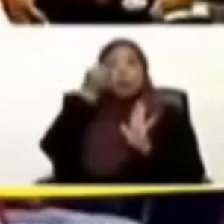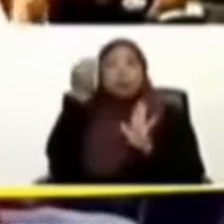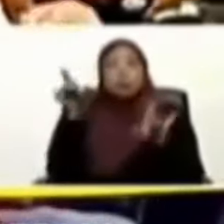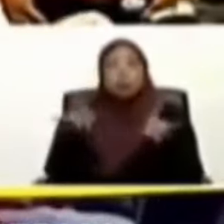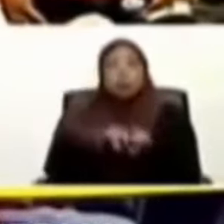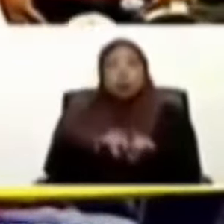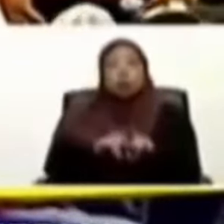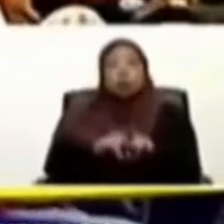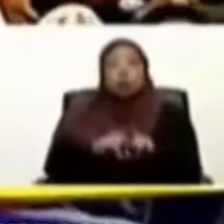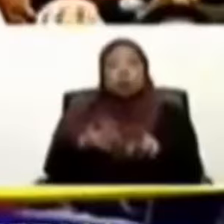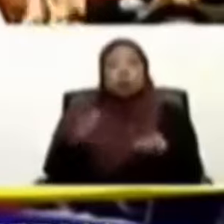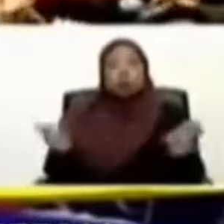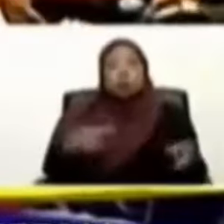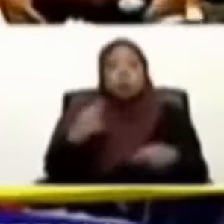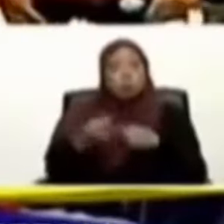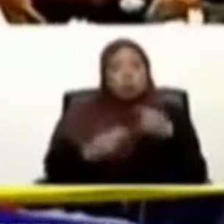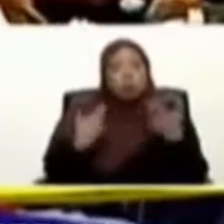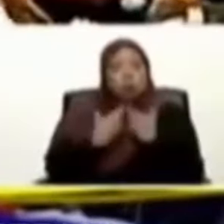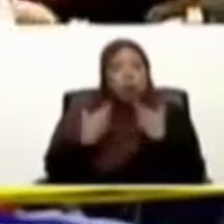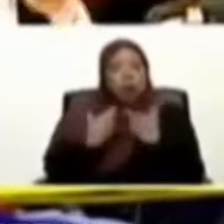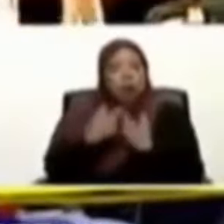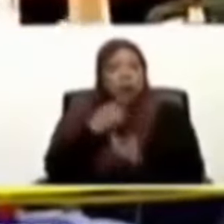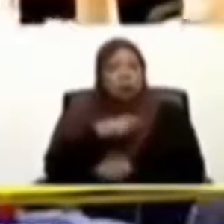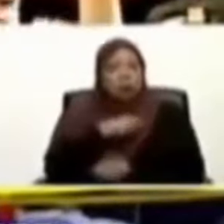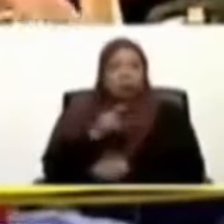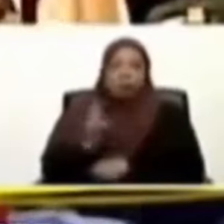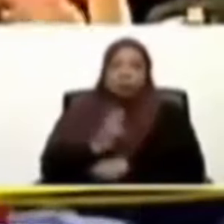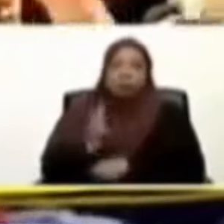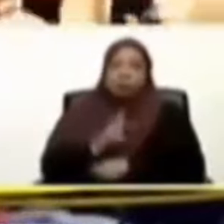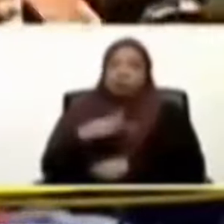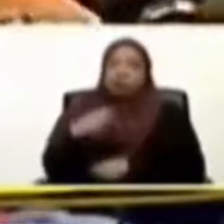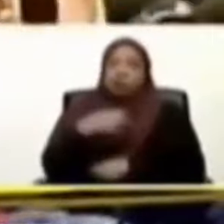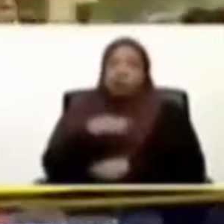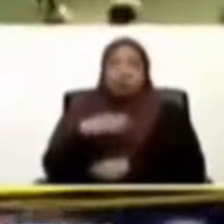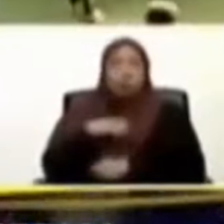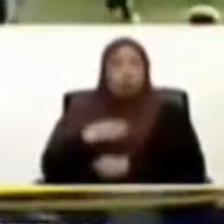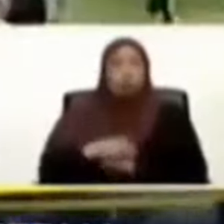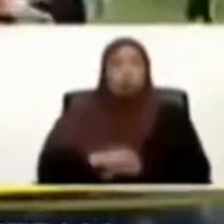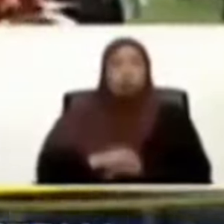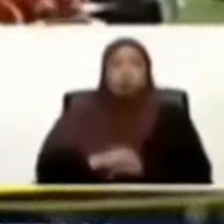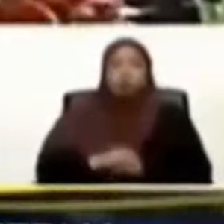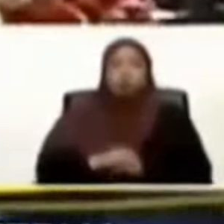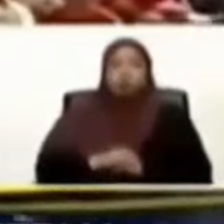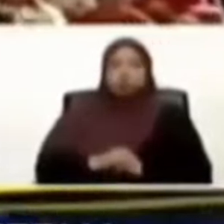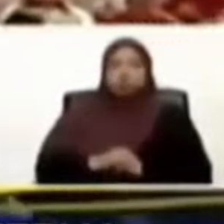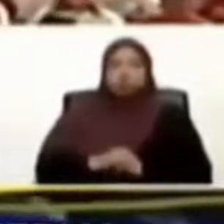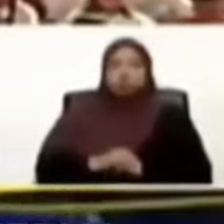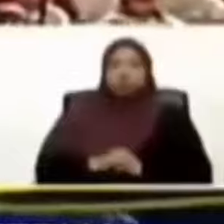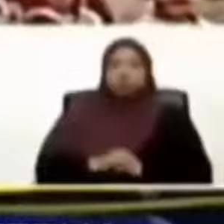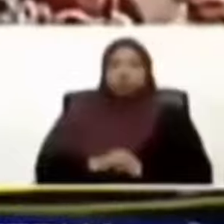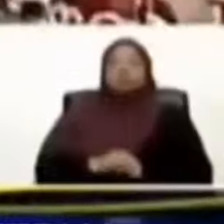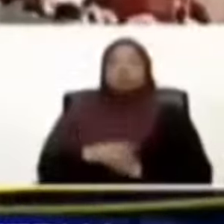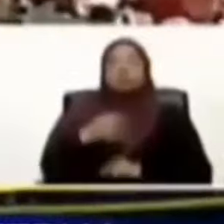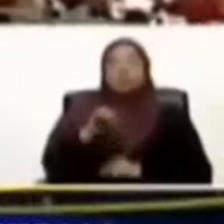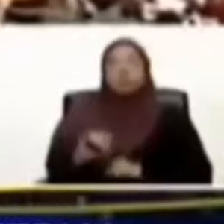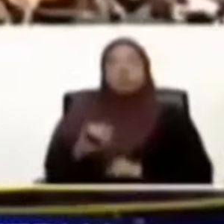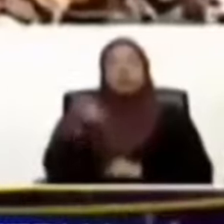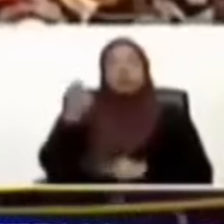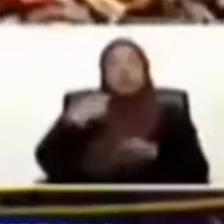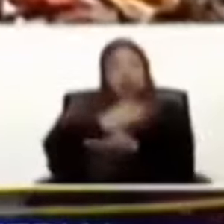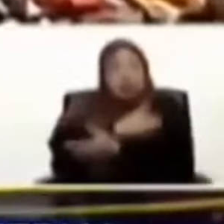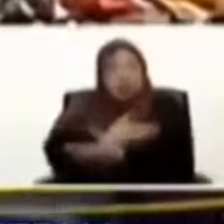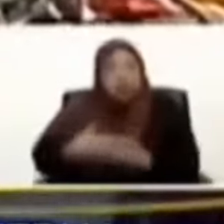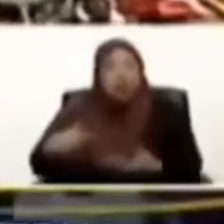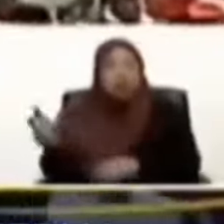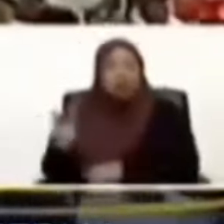mediante la intimidación. Al menos 37 activistas opositores han sido detenidos este año. La autoridad fiscal ha tomado